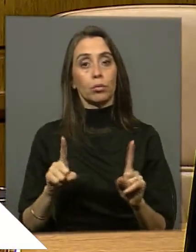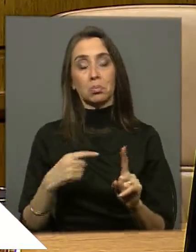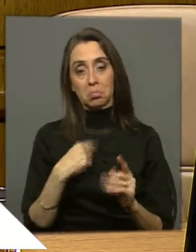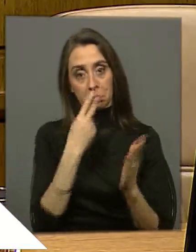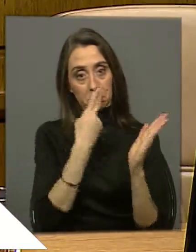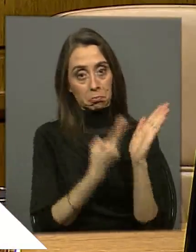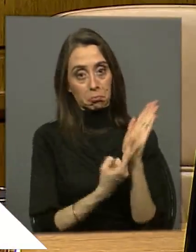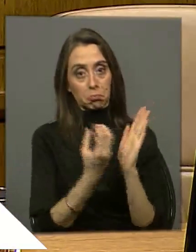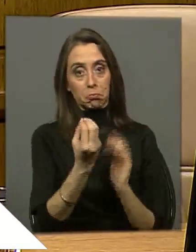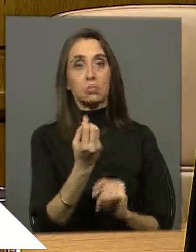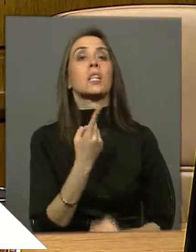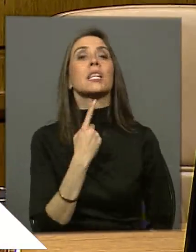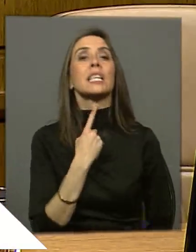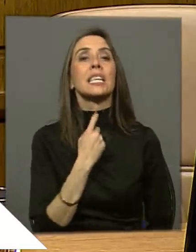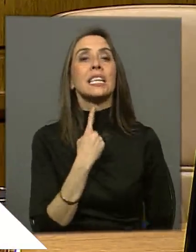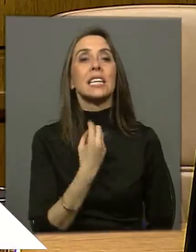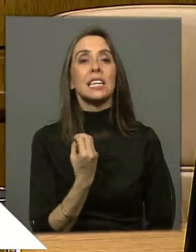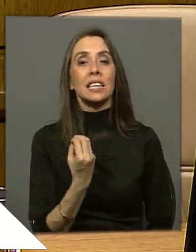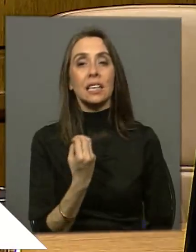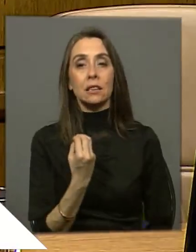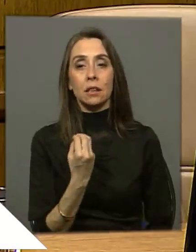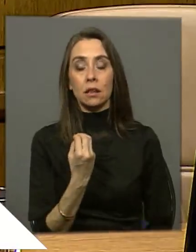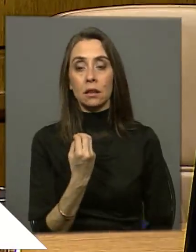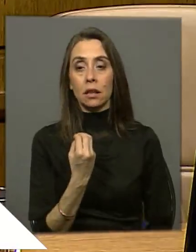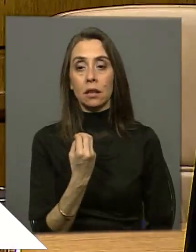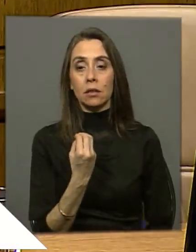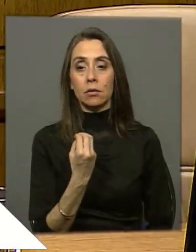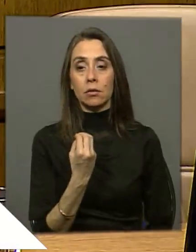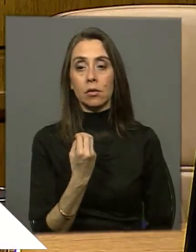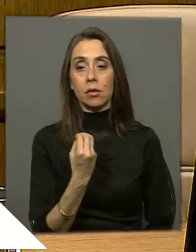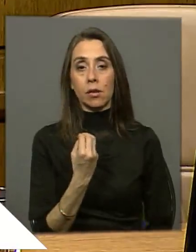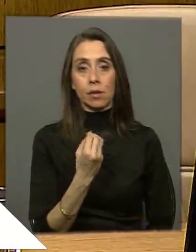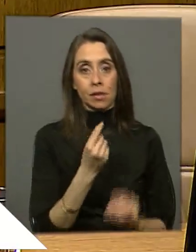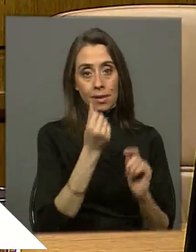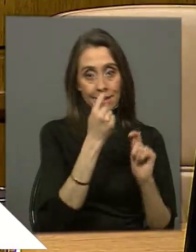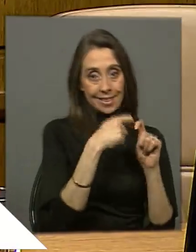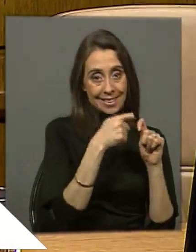interesante y es que genera este intentivo,